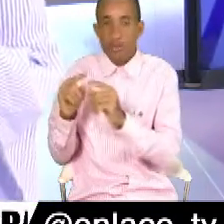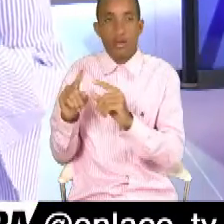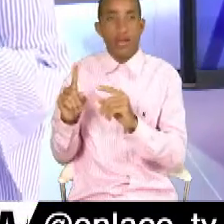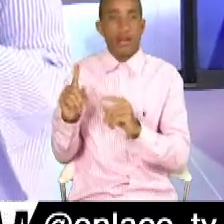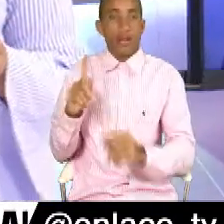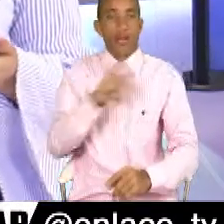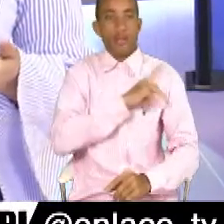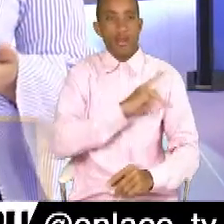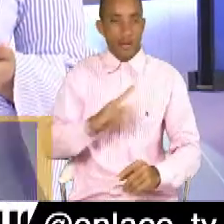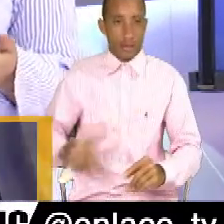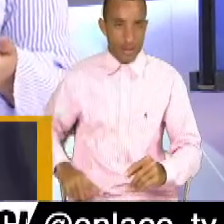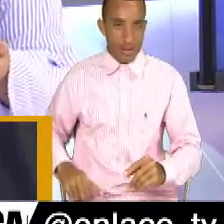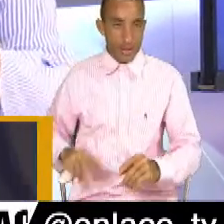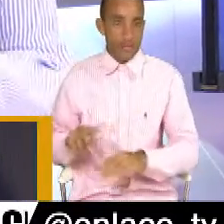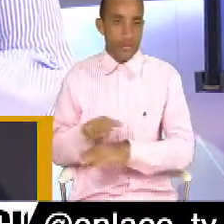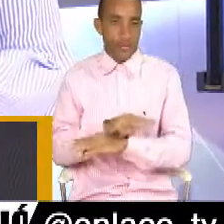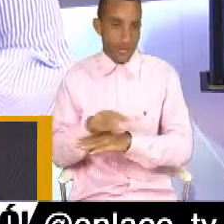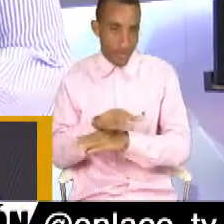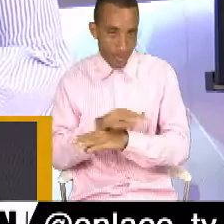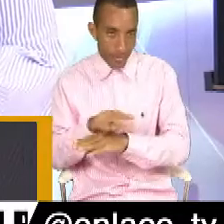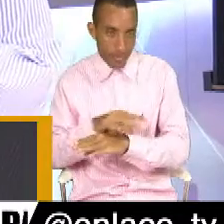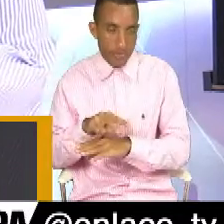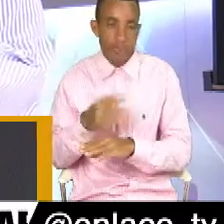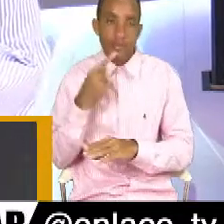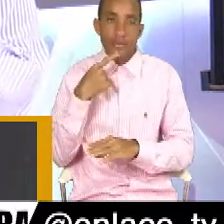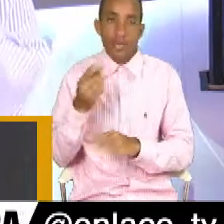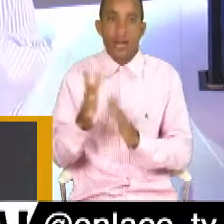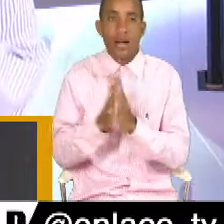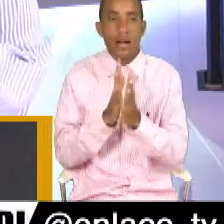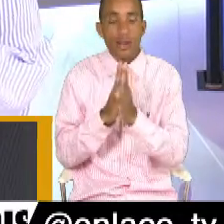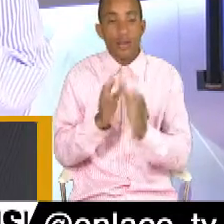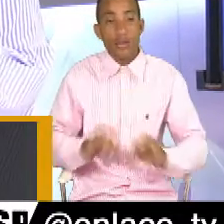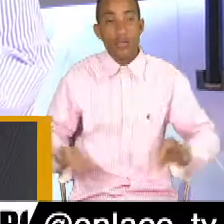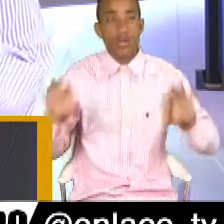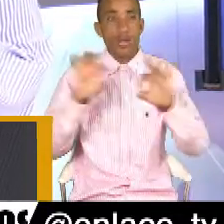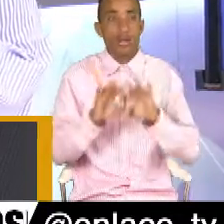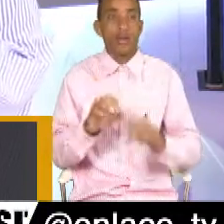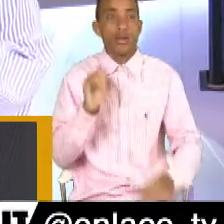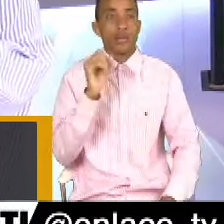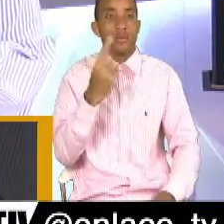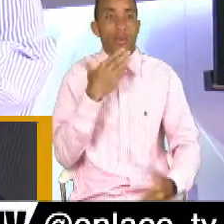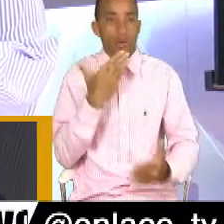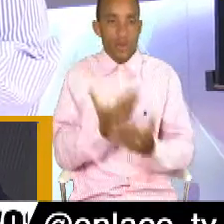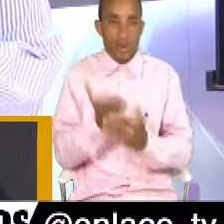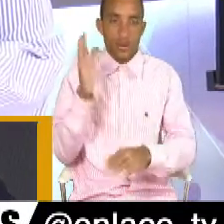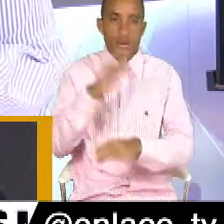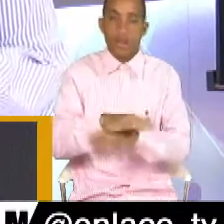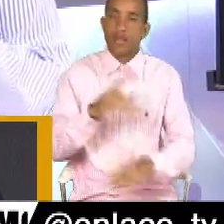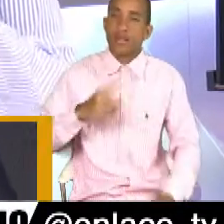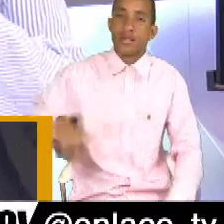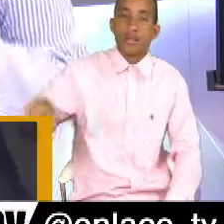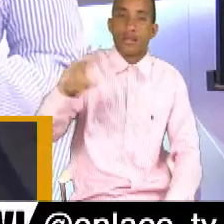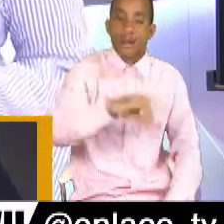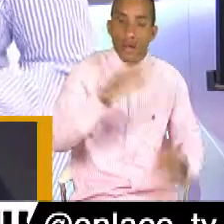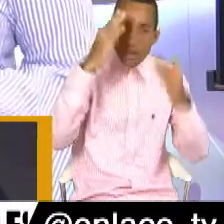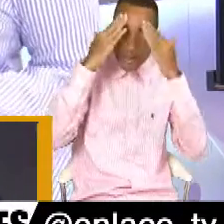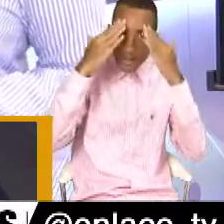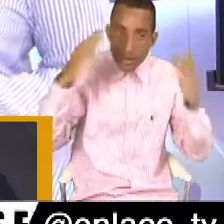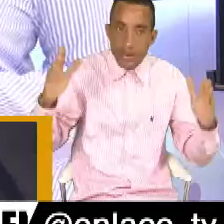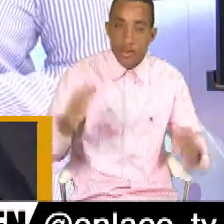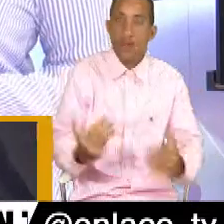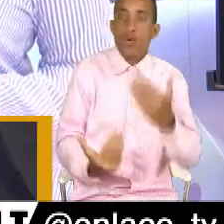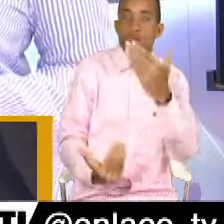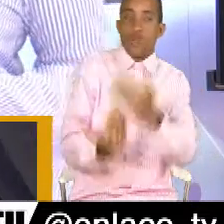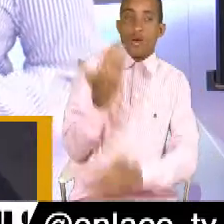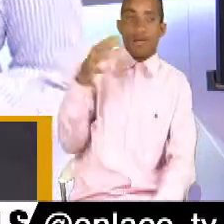referentes a este despacho, por supuesto, muy importante. Lo primero, Andrés, buenas tardes, que la gente sepa que hay una nueva sede de la